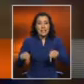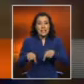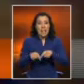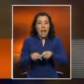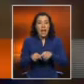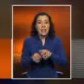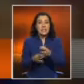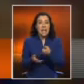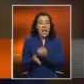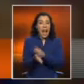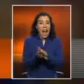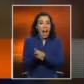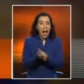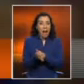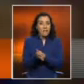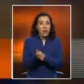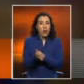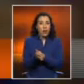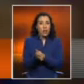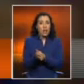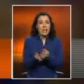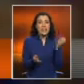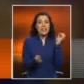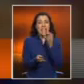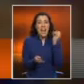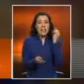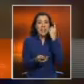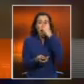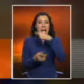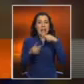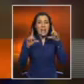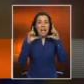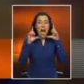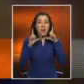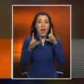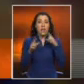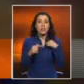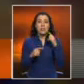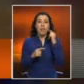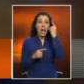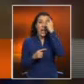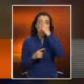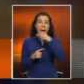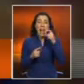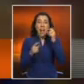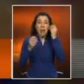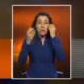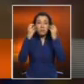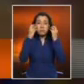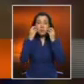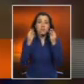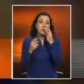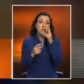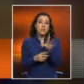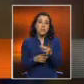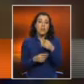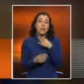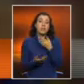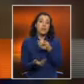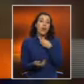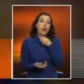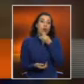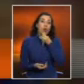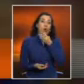jabones y me los tiraron en la cara. Entonces tenía toda la cara irritada y sabía que se iba a notar, y ahí fue cuando le